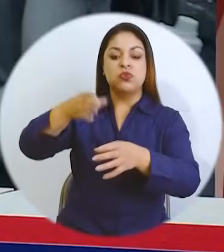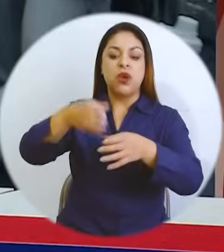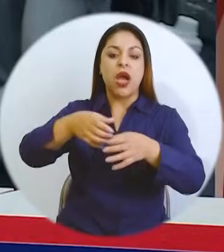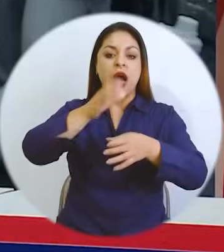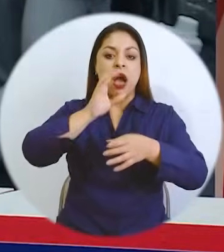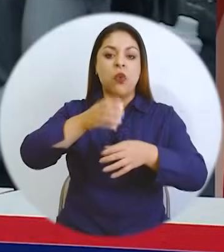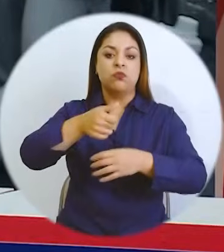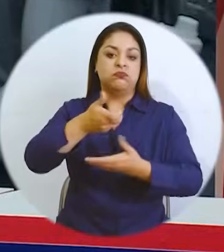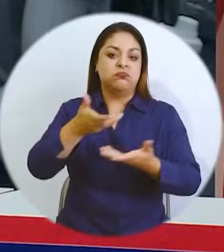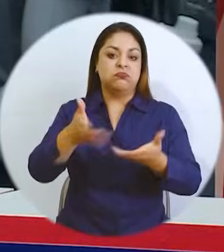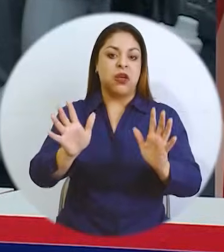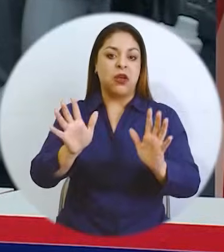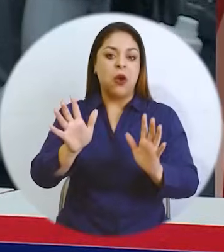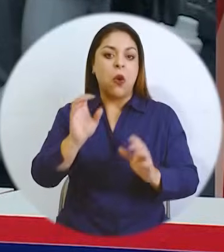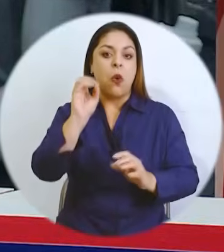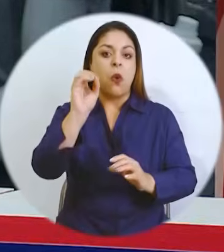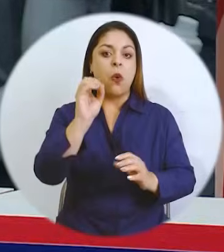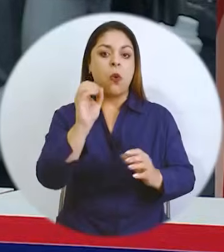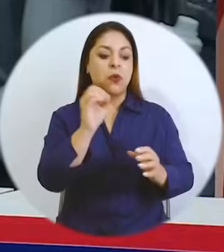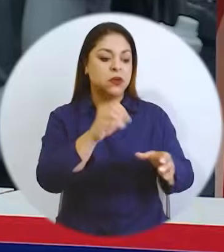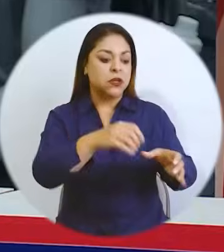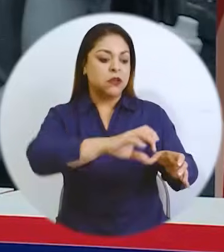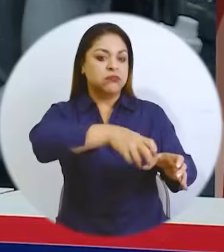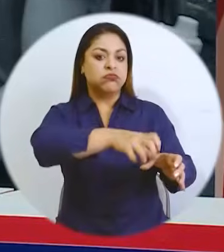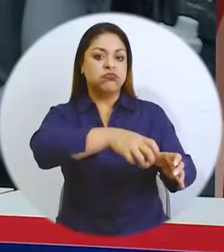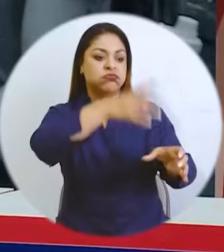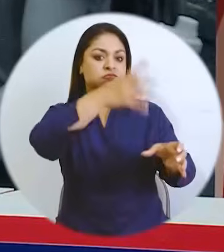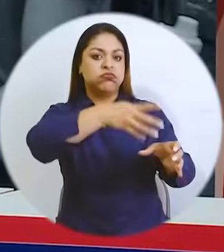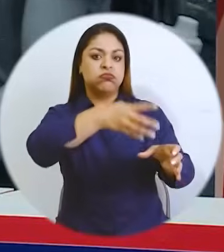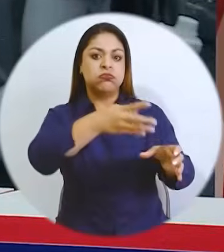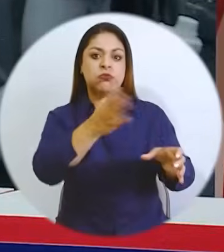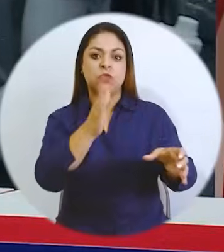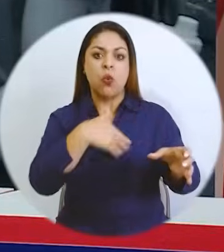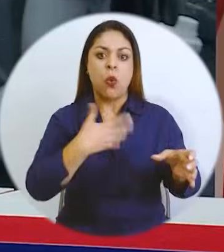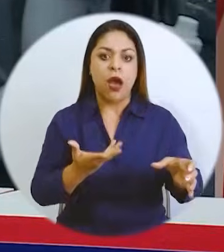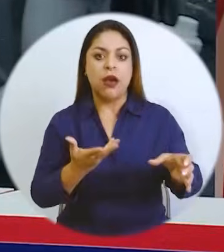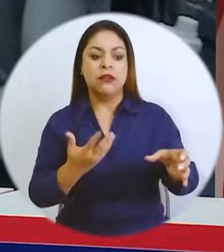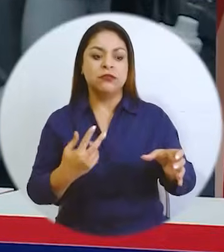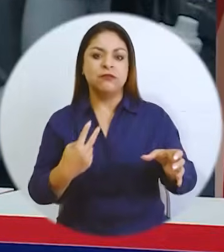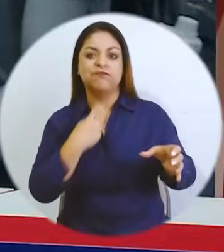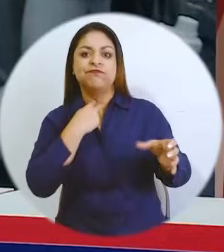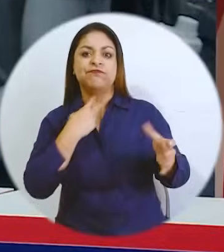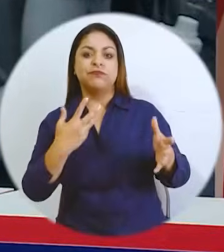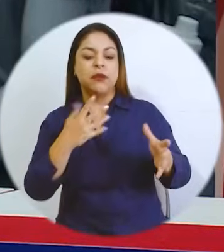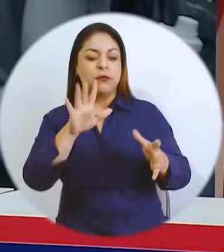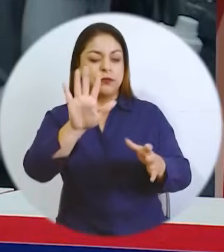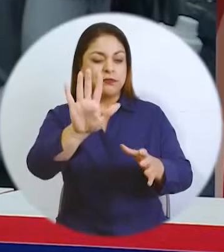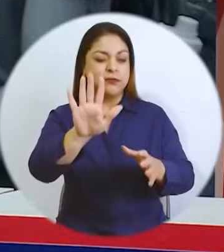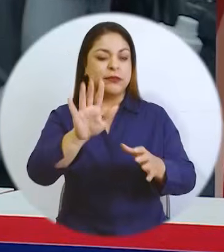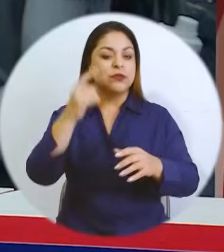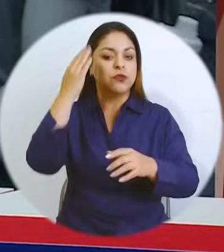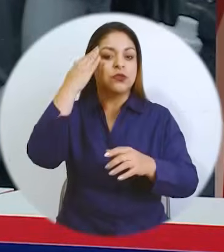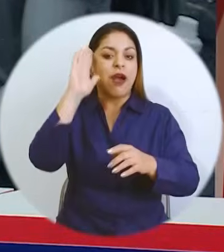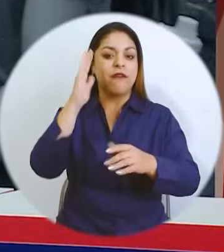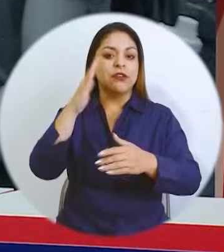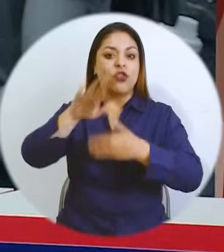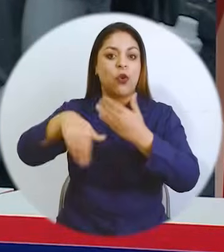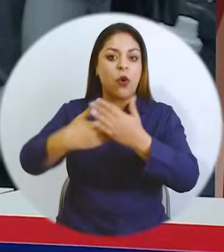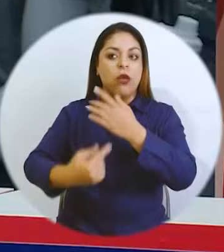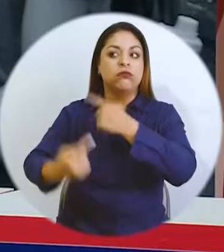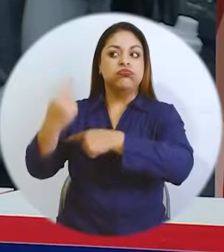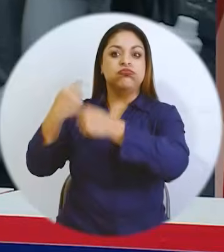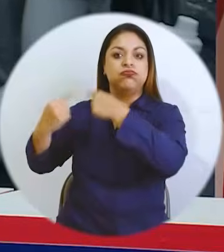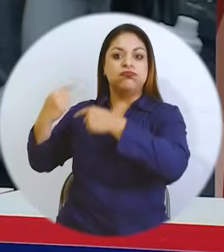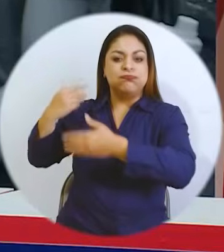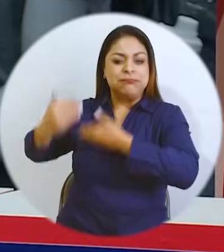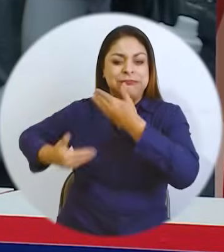el agüita, o abrimos el tubo y no hay agua y no pensamos en todo lo que viene detrás. También importante